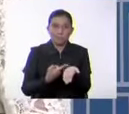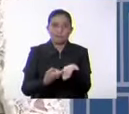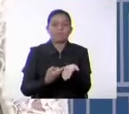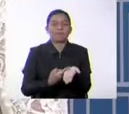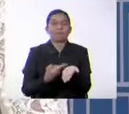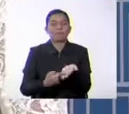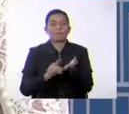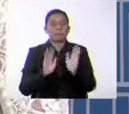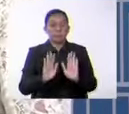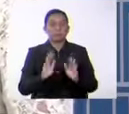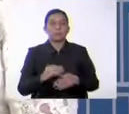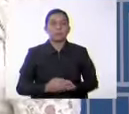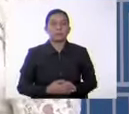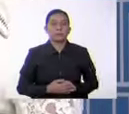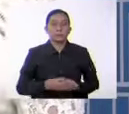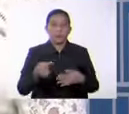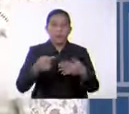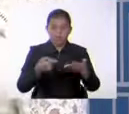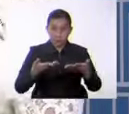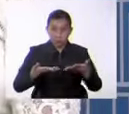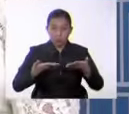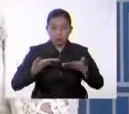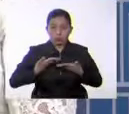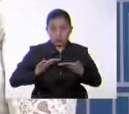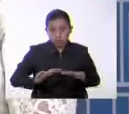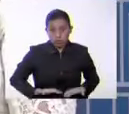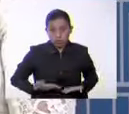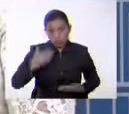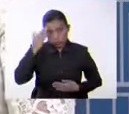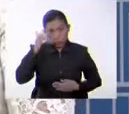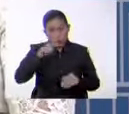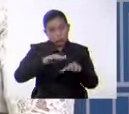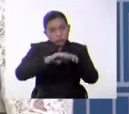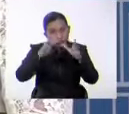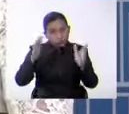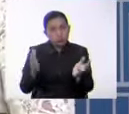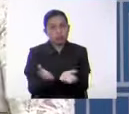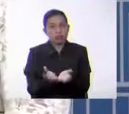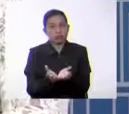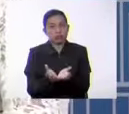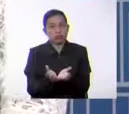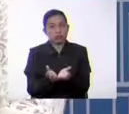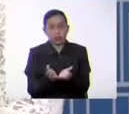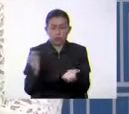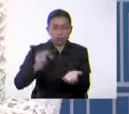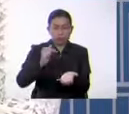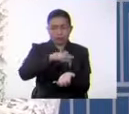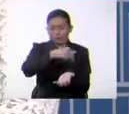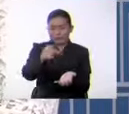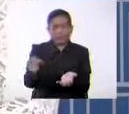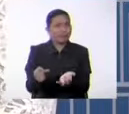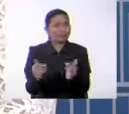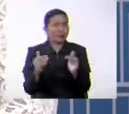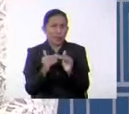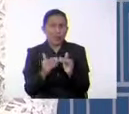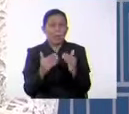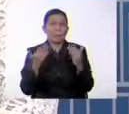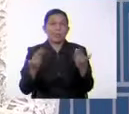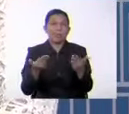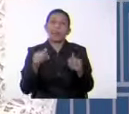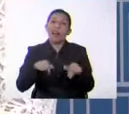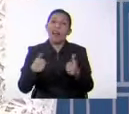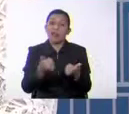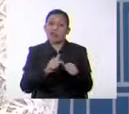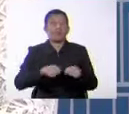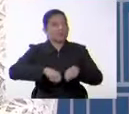a decir esto, los derechos humanos, como son universales y son globales, puede ser que en algún momento se violen, de hecho se violan, y